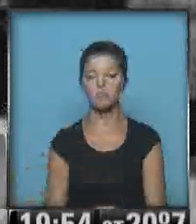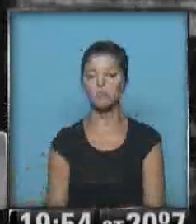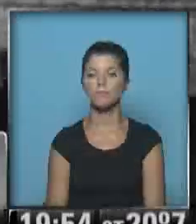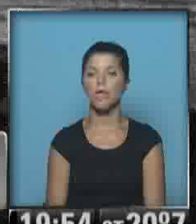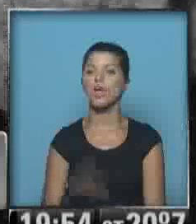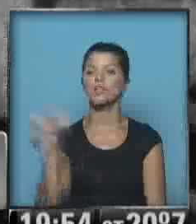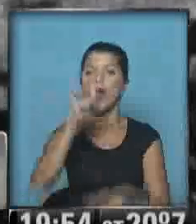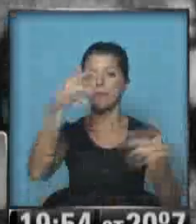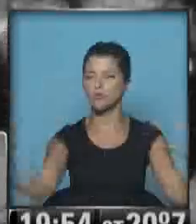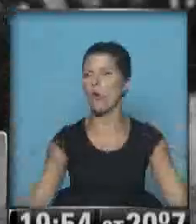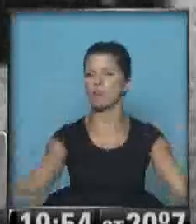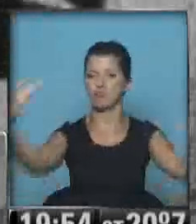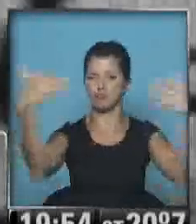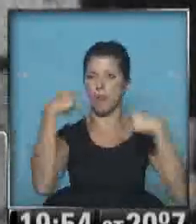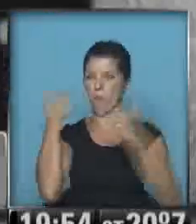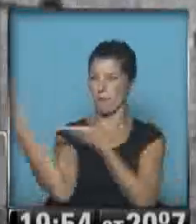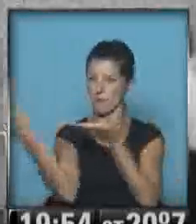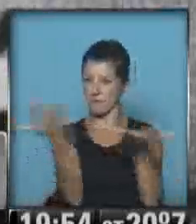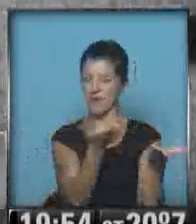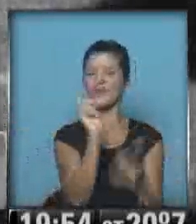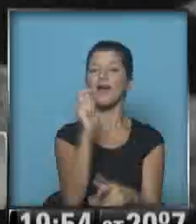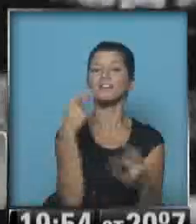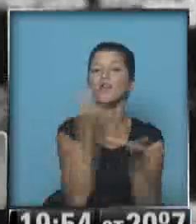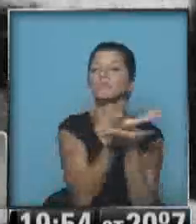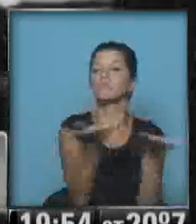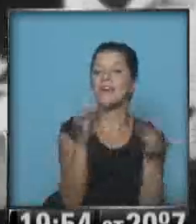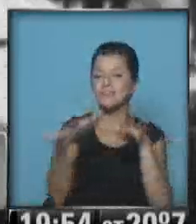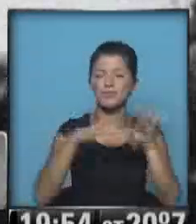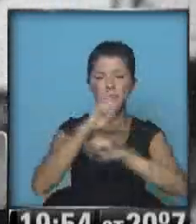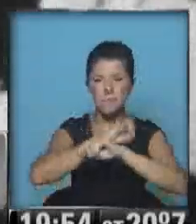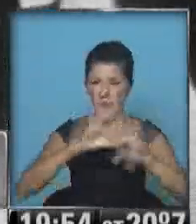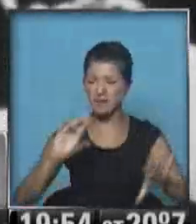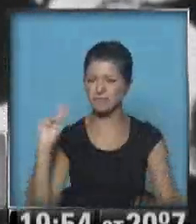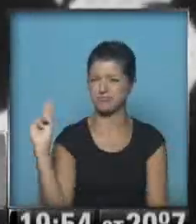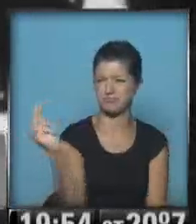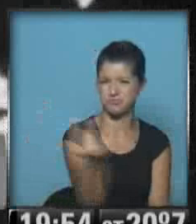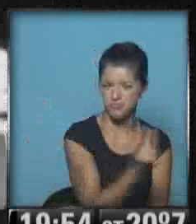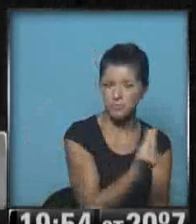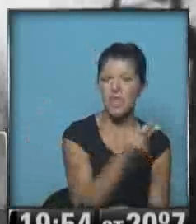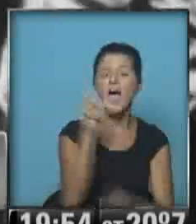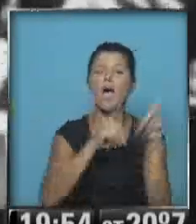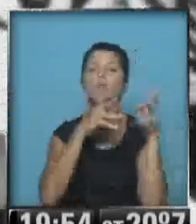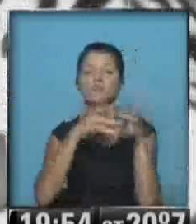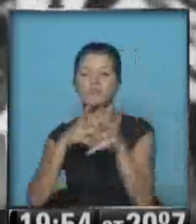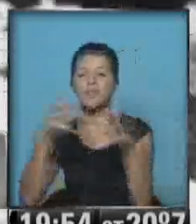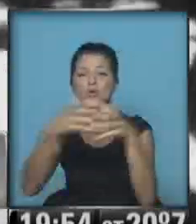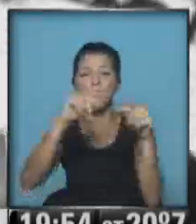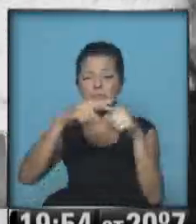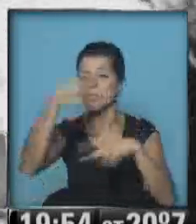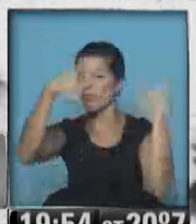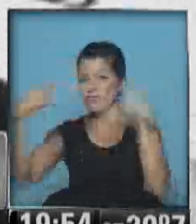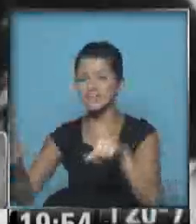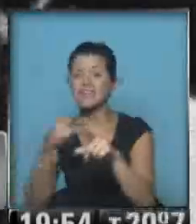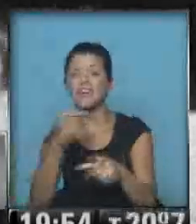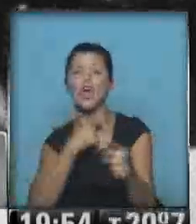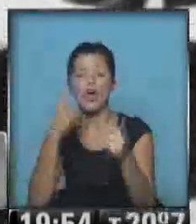multitud que se reunió para darle la bienvenida fue la escena de la más terrible carnicería extremistas de todos los bandos intentan controlar